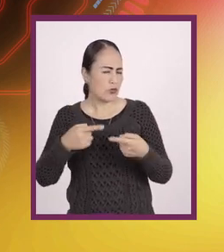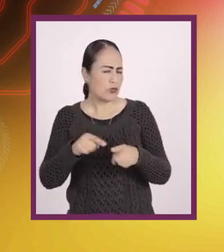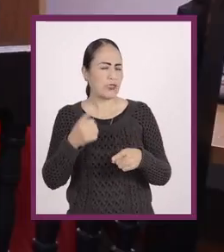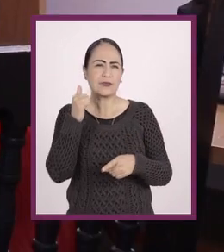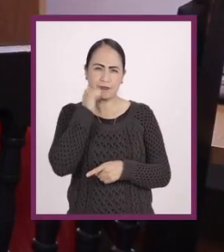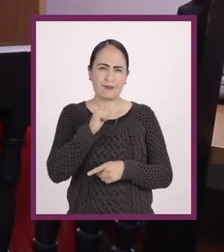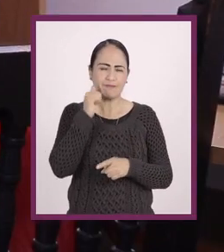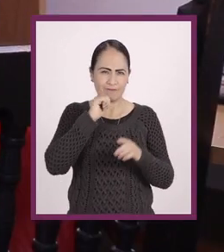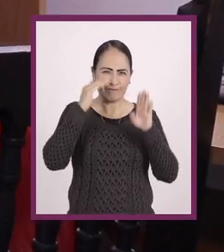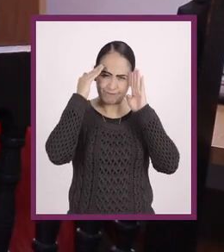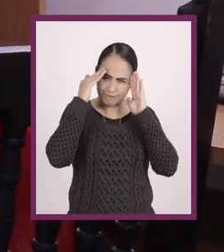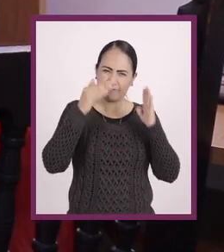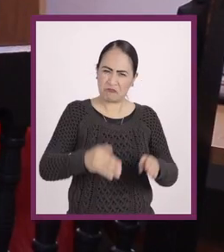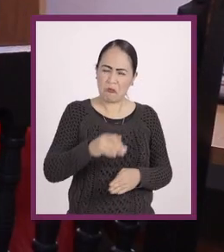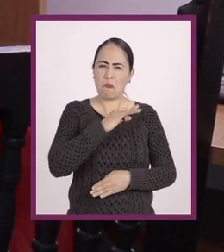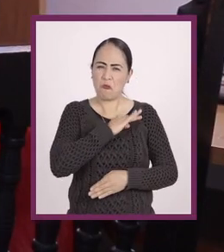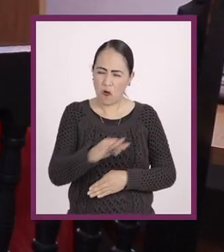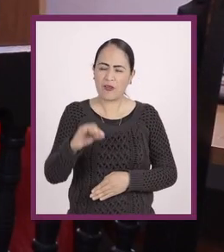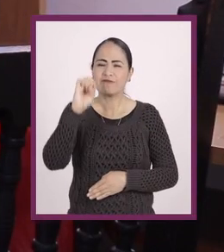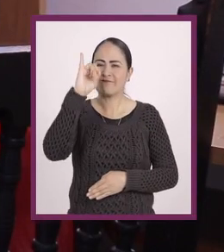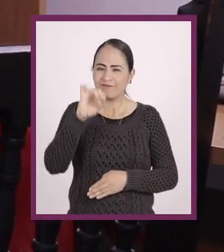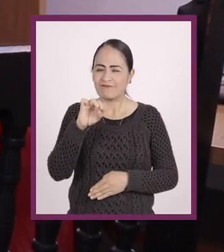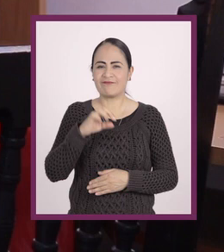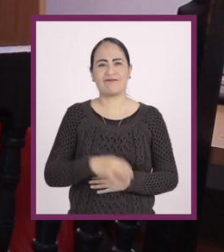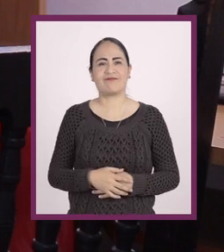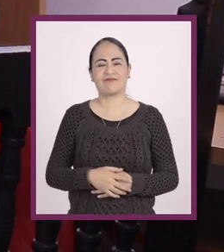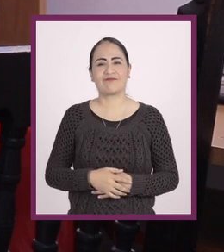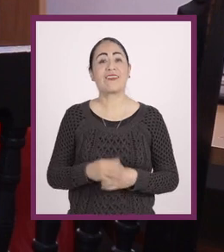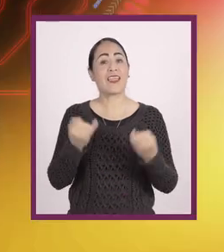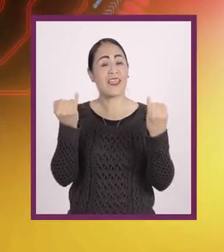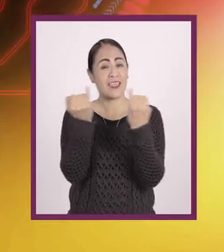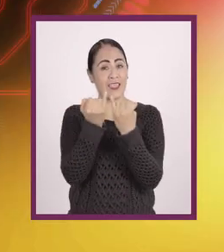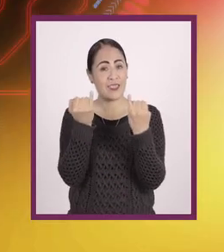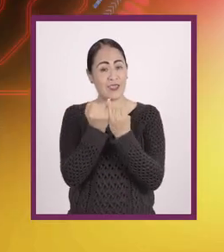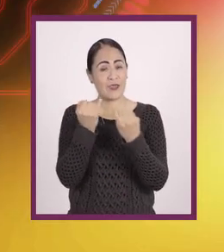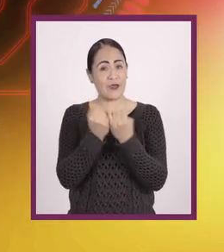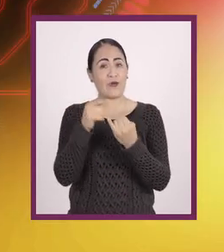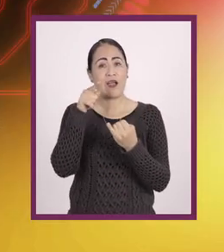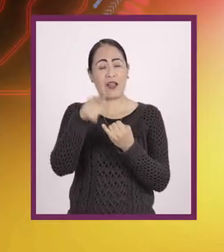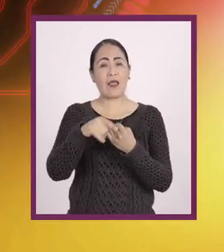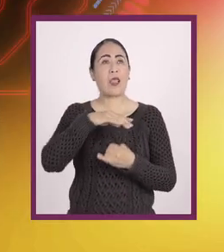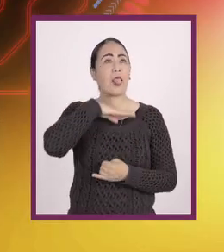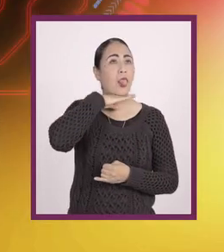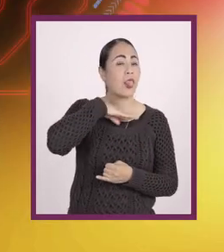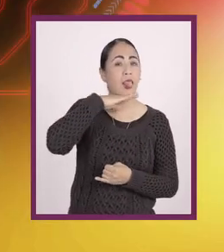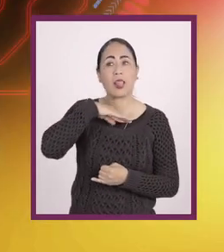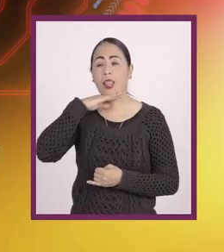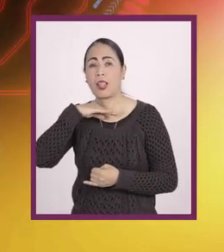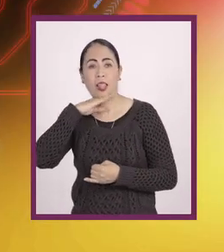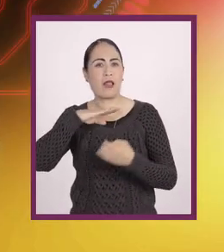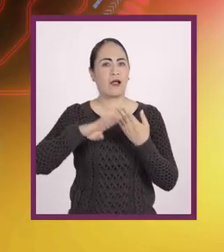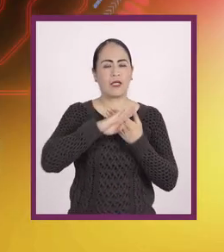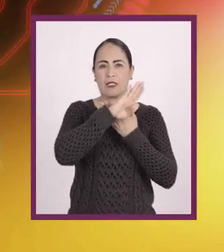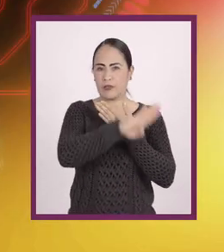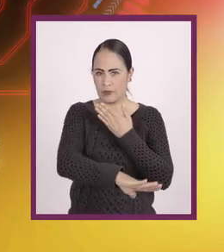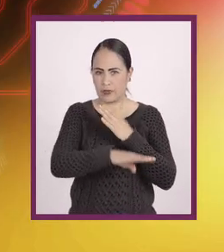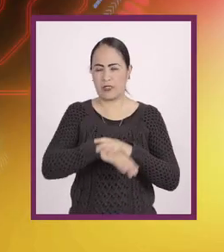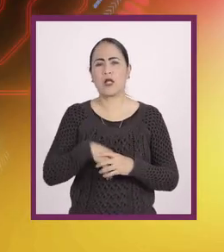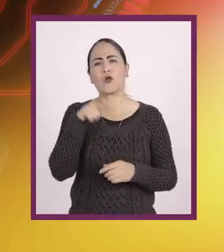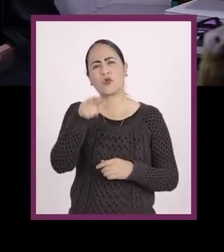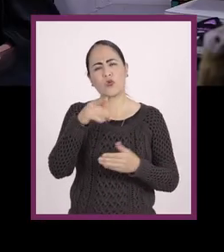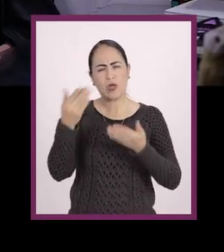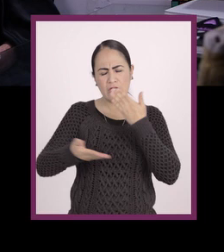que estudiamos yo siempre me concentro con música ciertamente si incluso puede permitir de eliminar